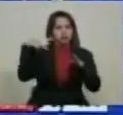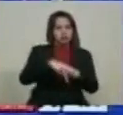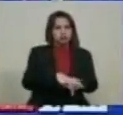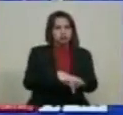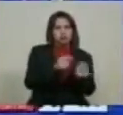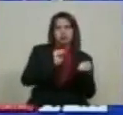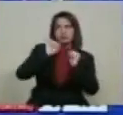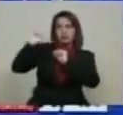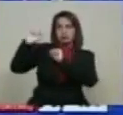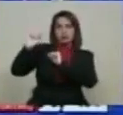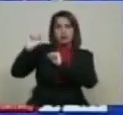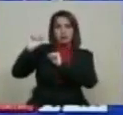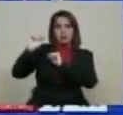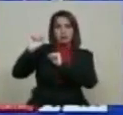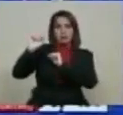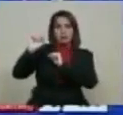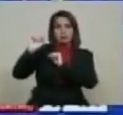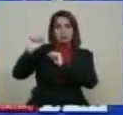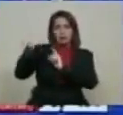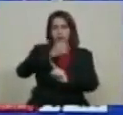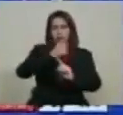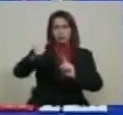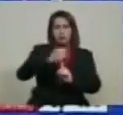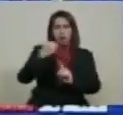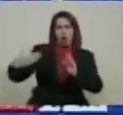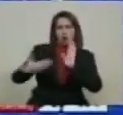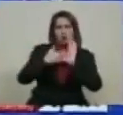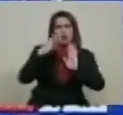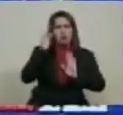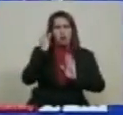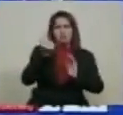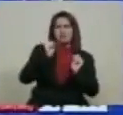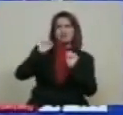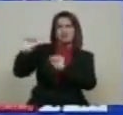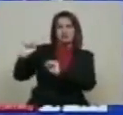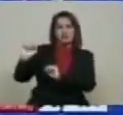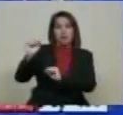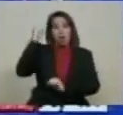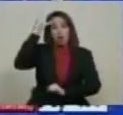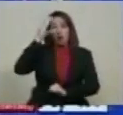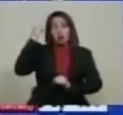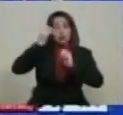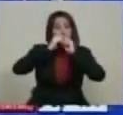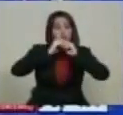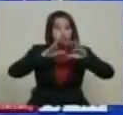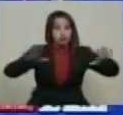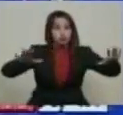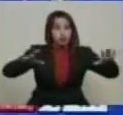violencia contra la mujer, terrible. El partido tiene que hacer conciencia nacional